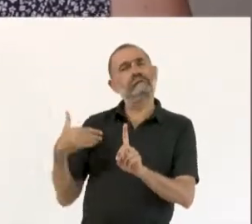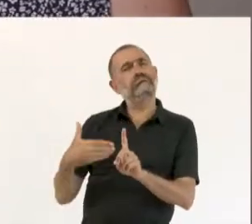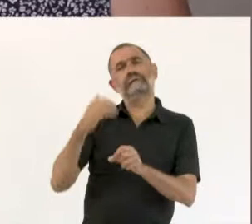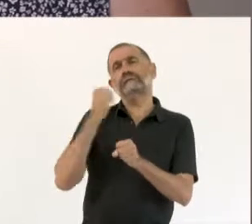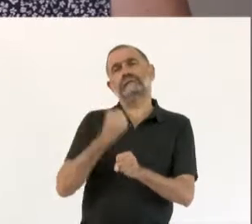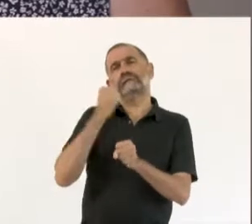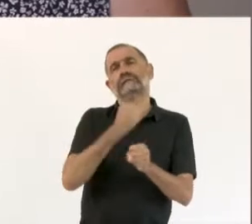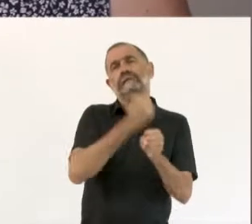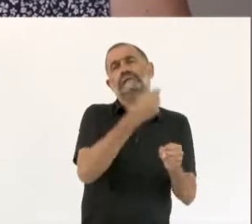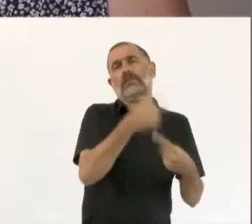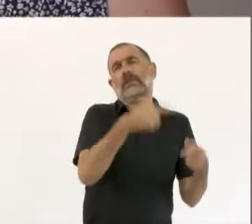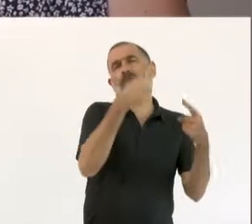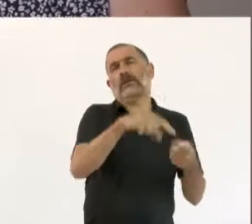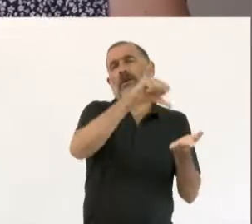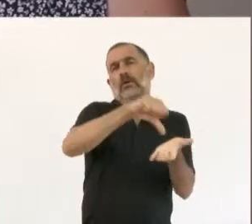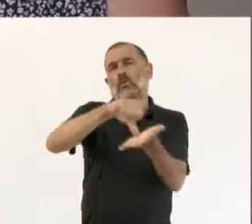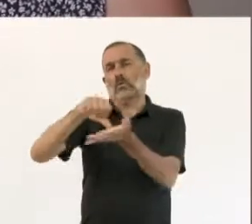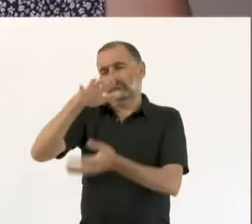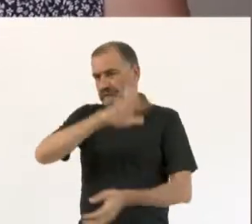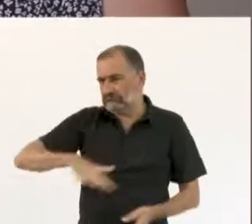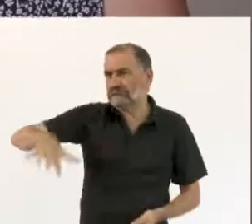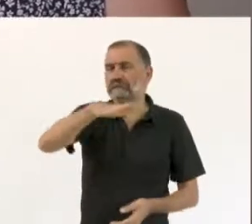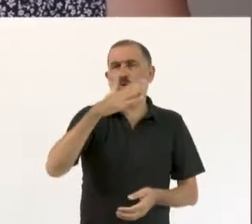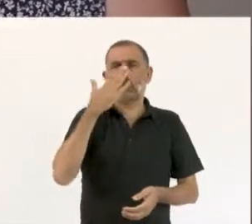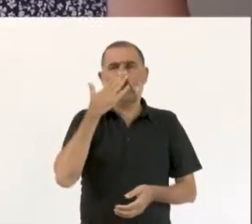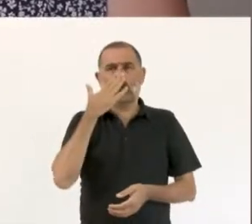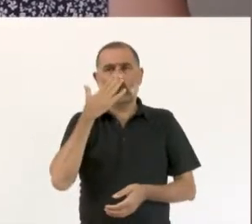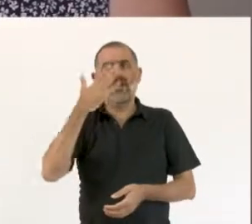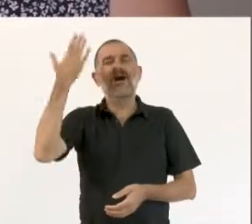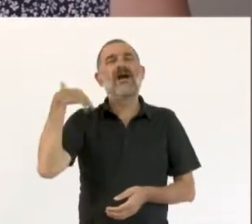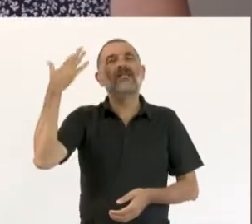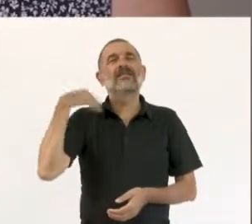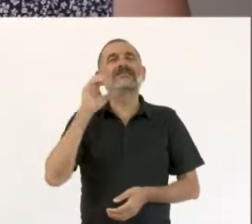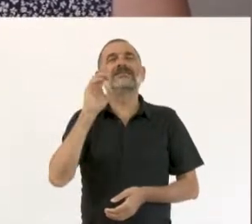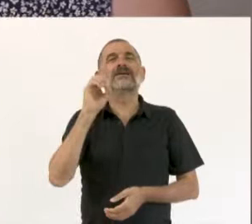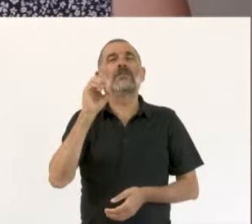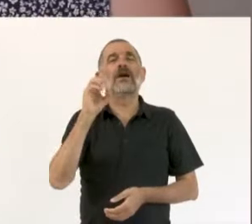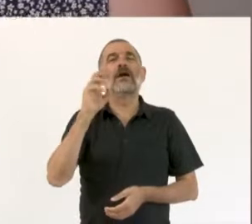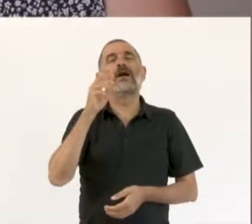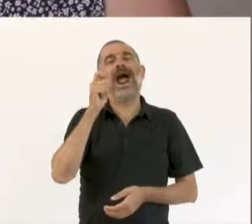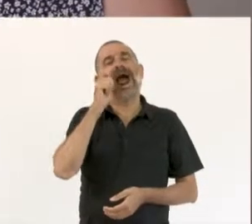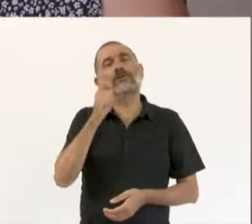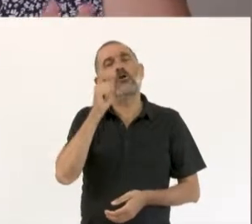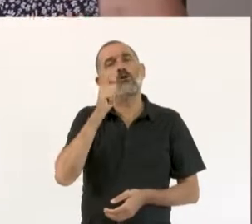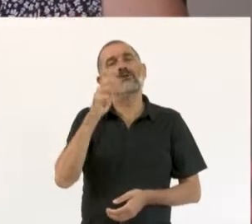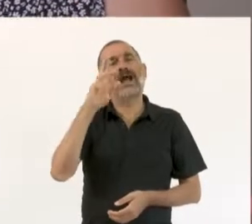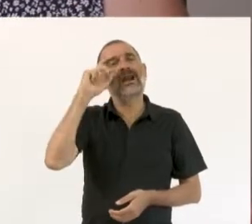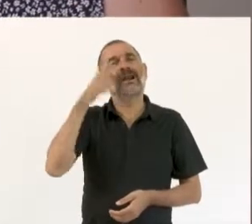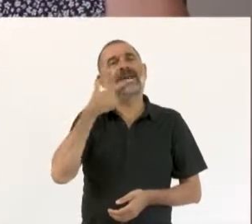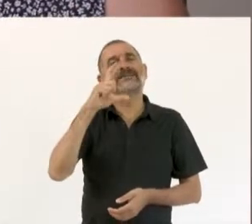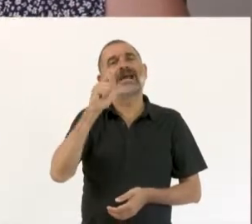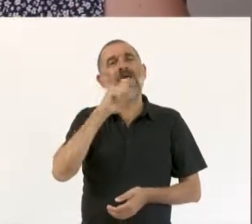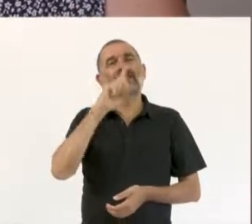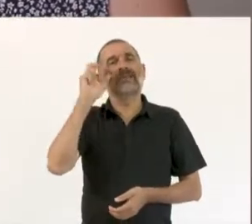distintos lugares de la provincia de Córdoba, haciendo trabajos de lo que se denominaba arqueología de rescate, ¿sí? Empezamos trabajando dos